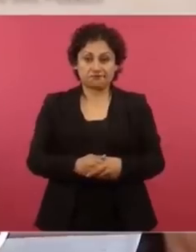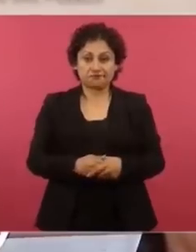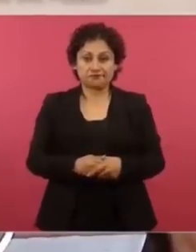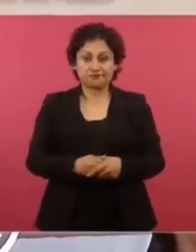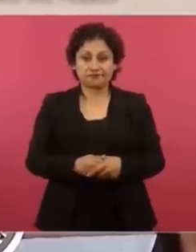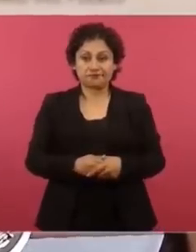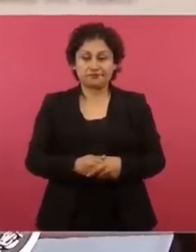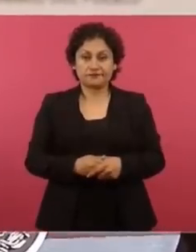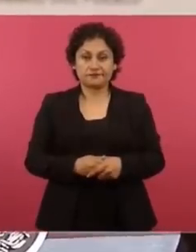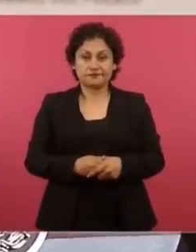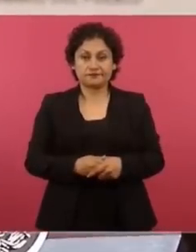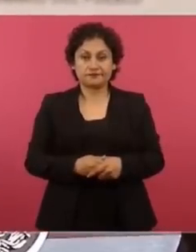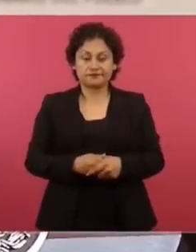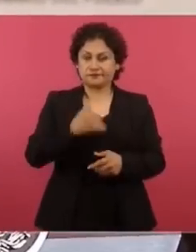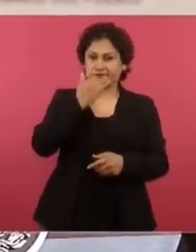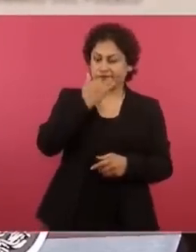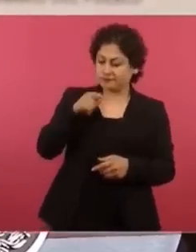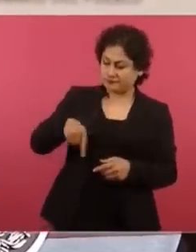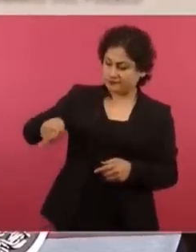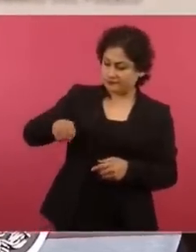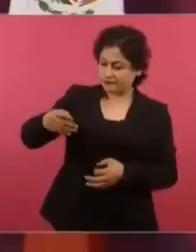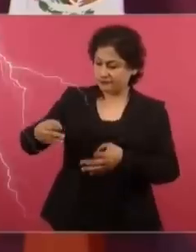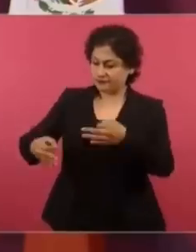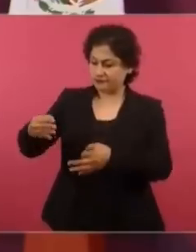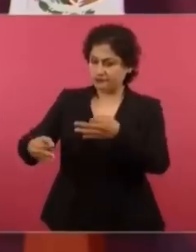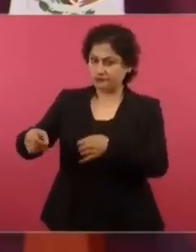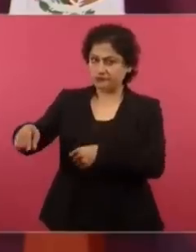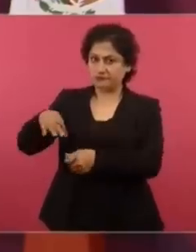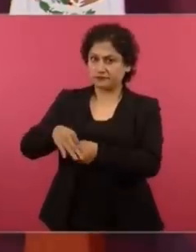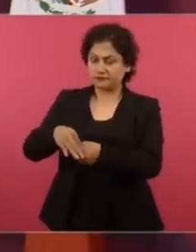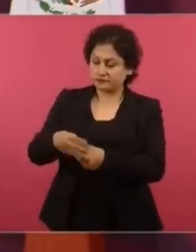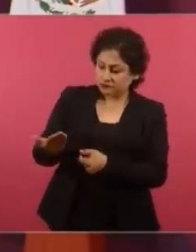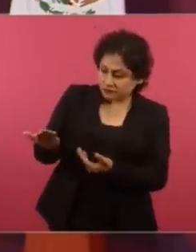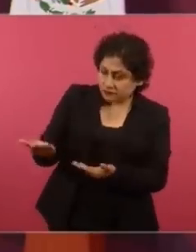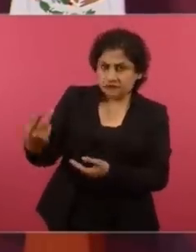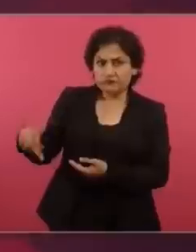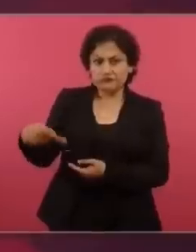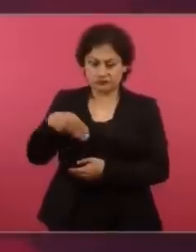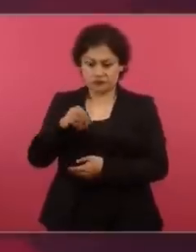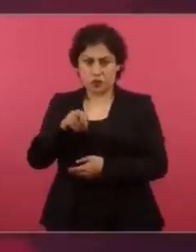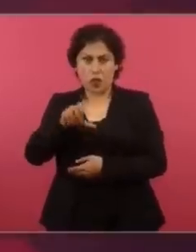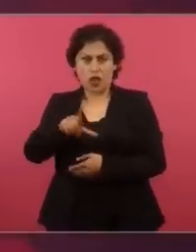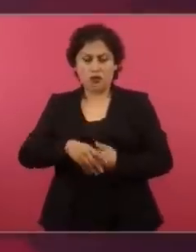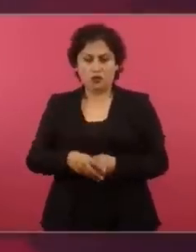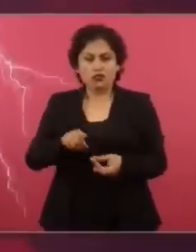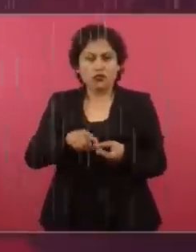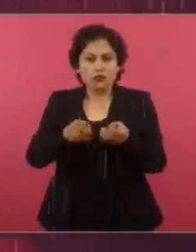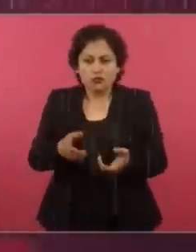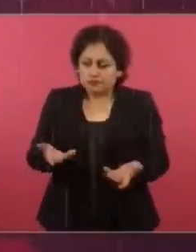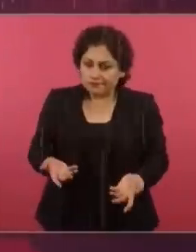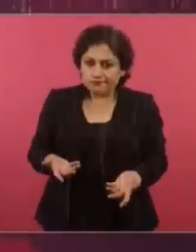qué autoridad moral tienen estos señores ya no puedo decir señora porque también puede ser magistradas